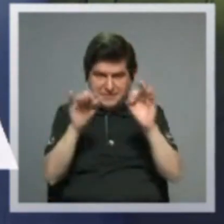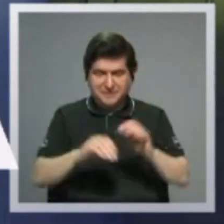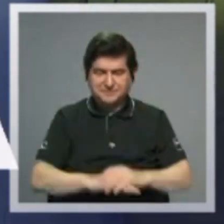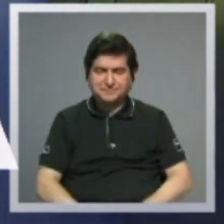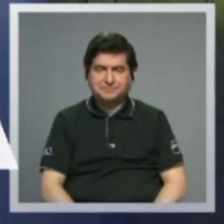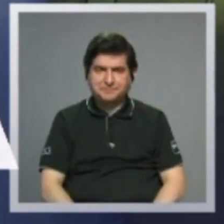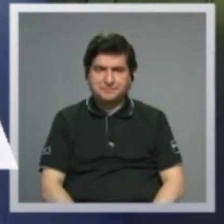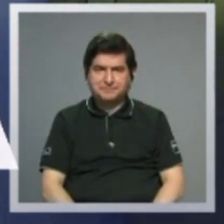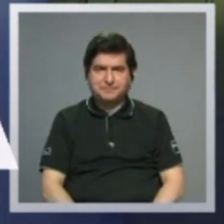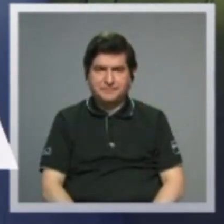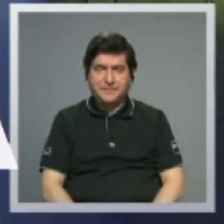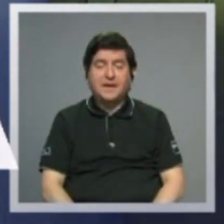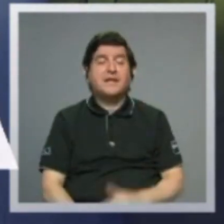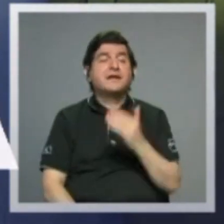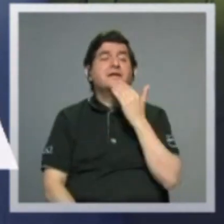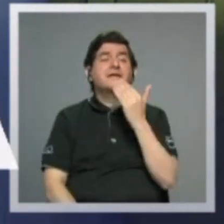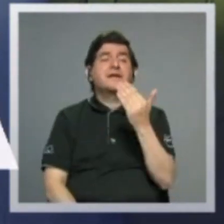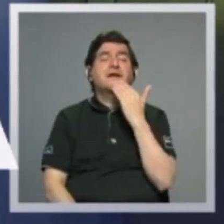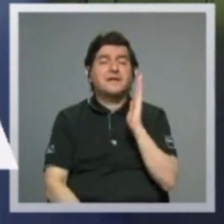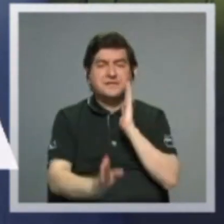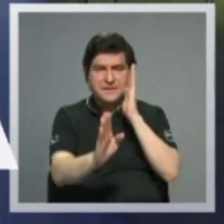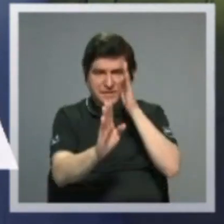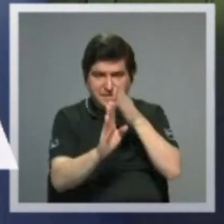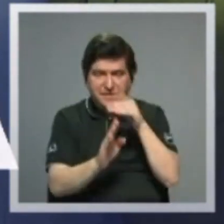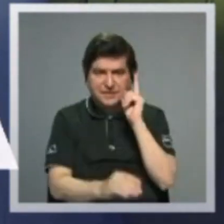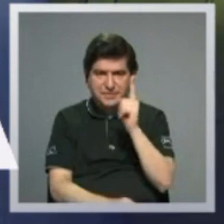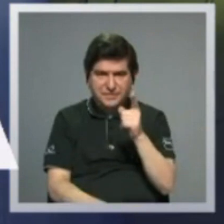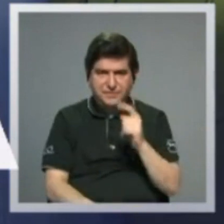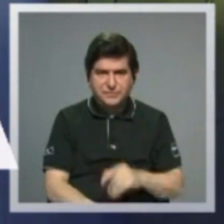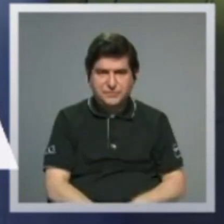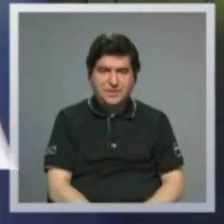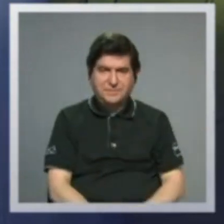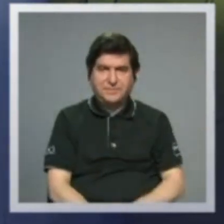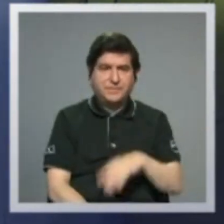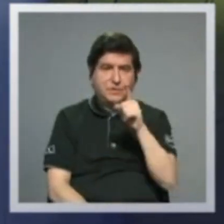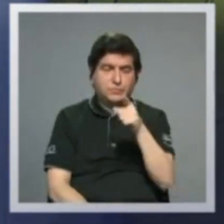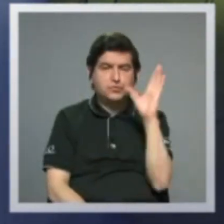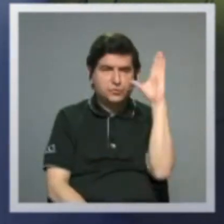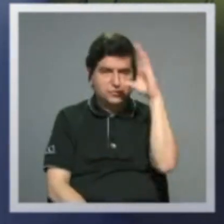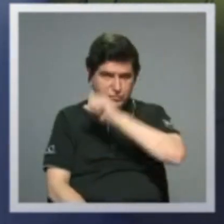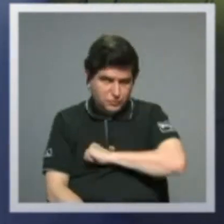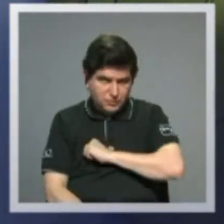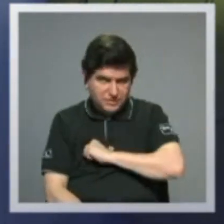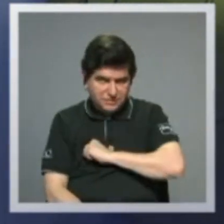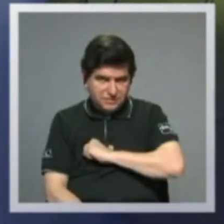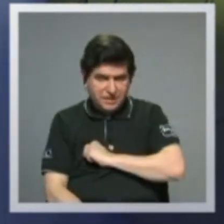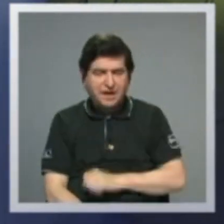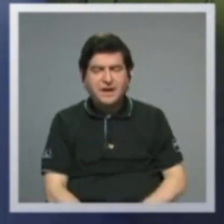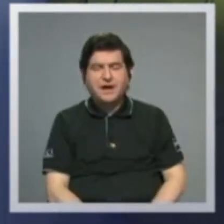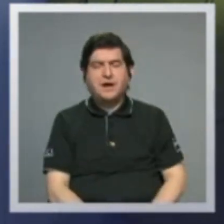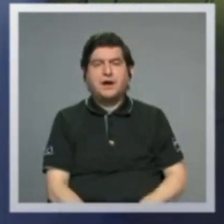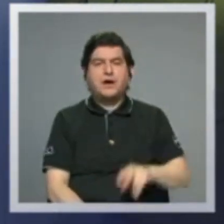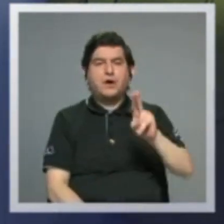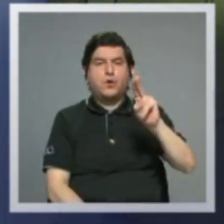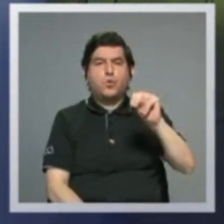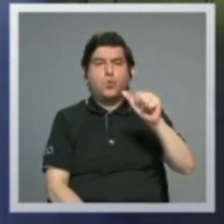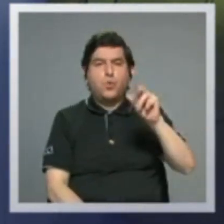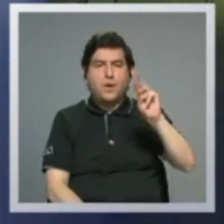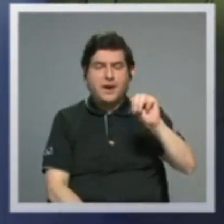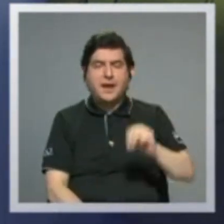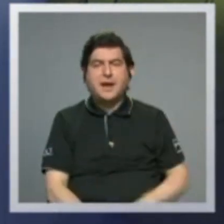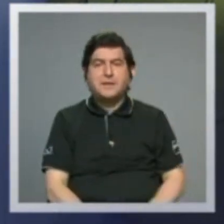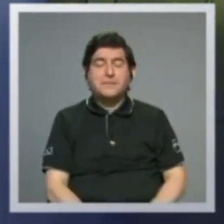esto se lo tenemos que agradecer directamente a usted. Usted se dio cuenta de que la UNAM había creado